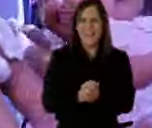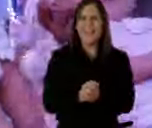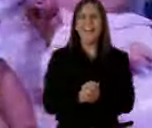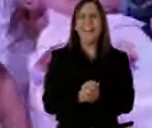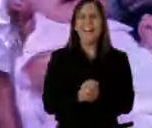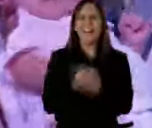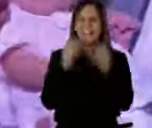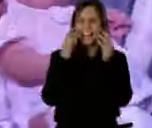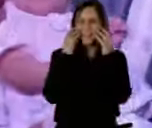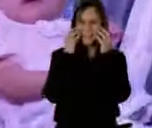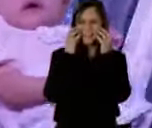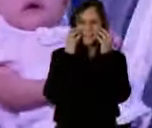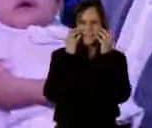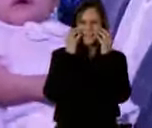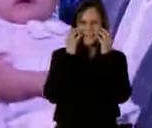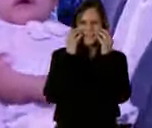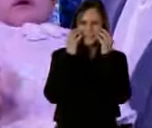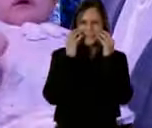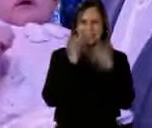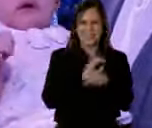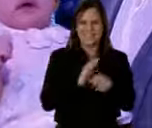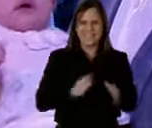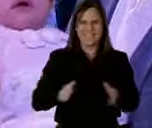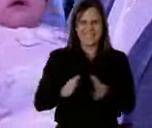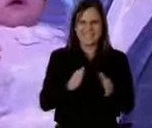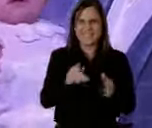senda, ahí están.